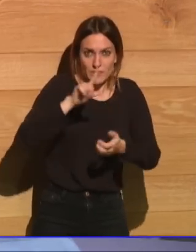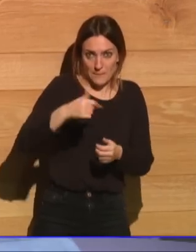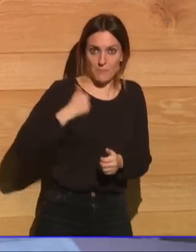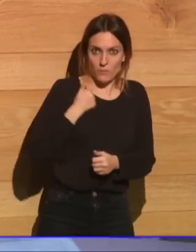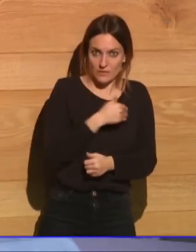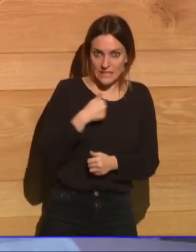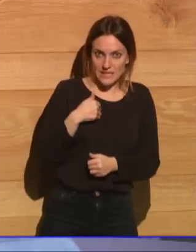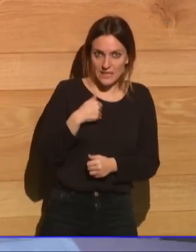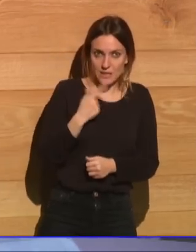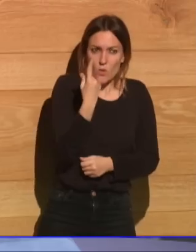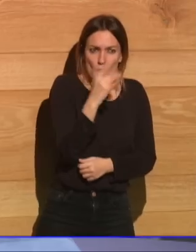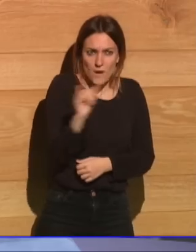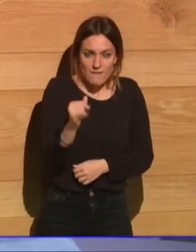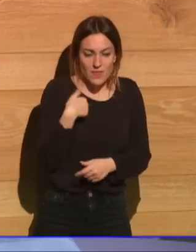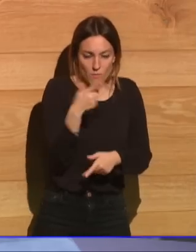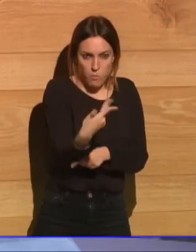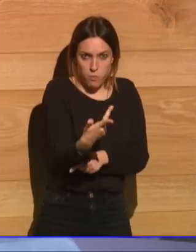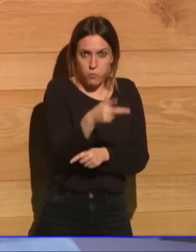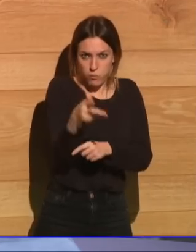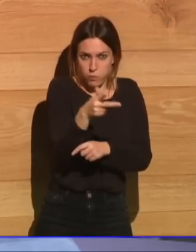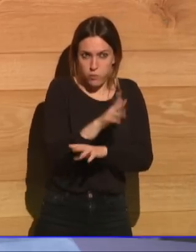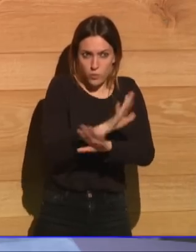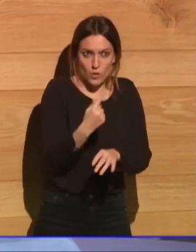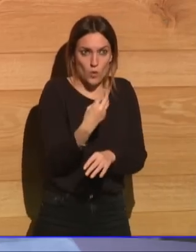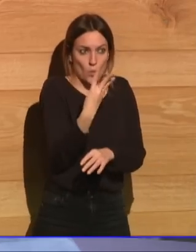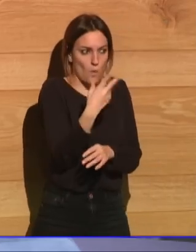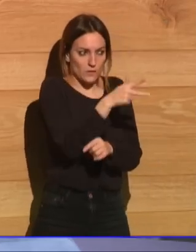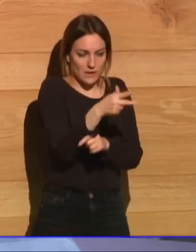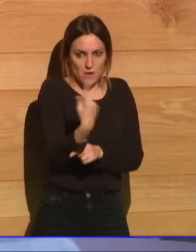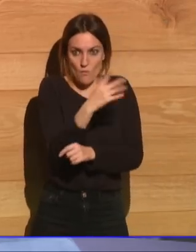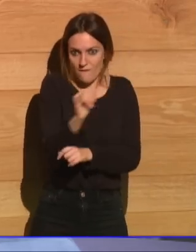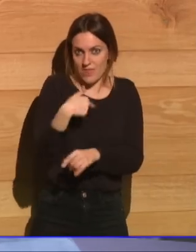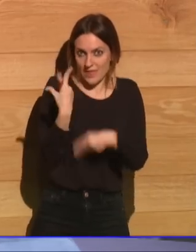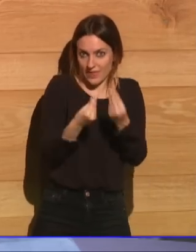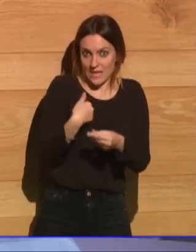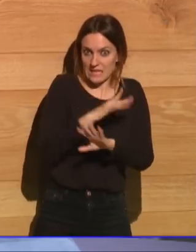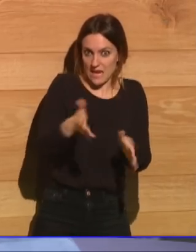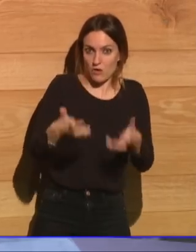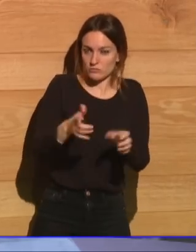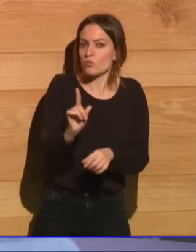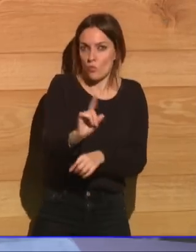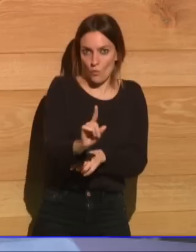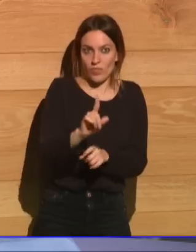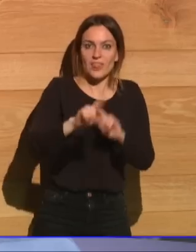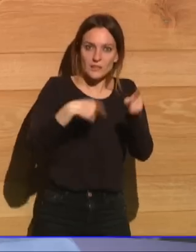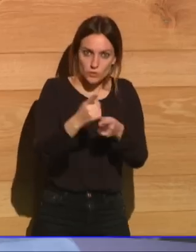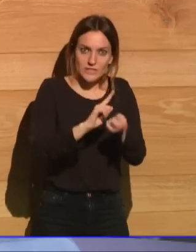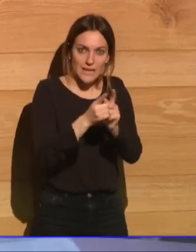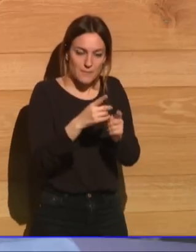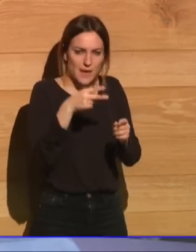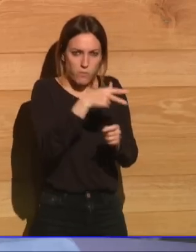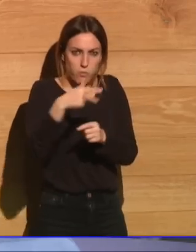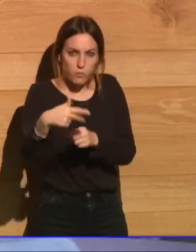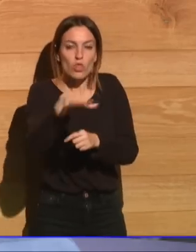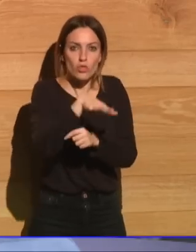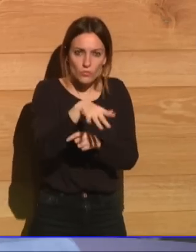claro, no se hace de una toma, no se trata de que tú repartas 4 cámaras, lo hagas una vez y digas lo tenemos. No, luego cambias la posición de esas 4 cámaras y